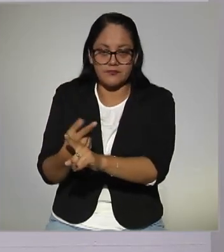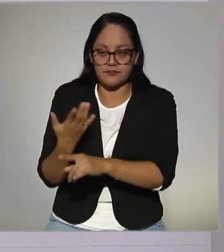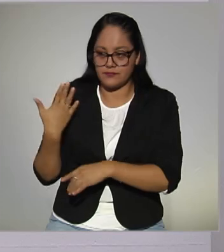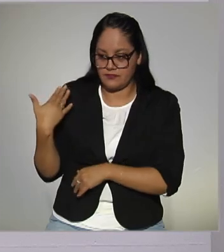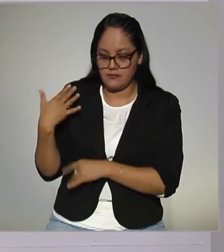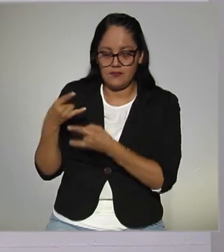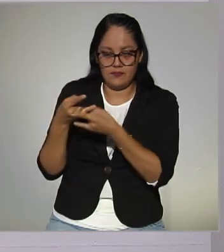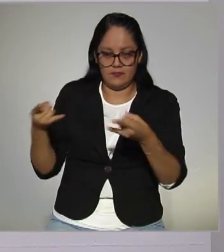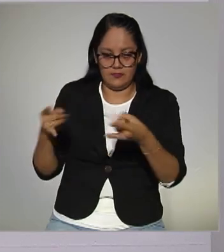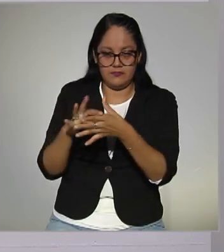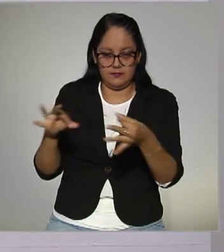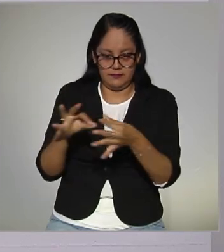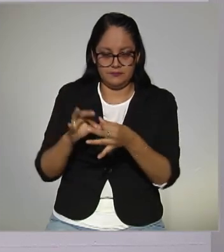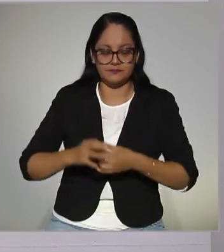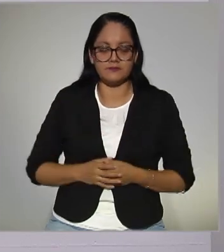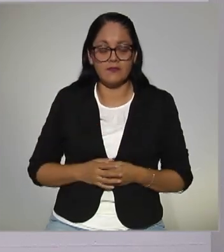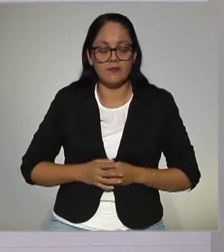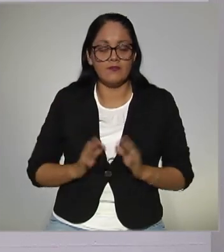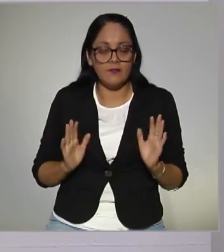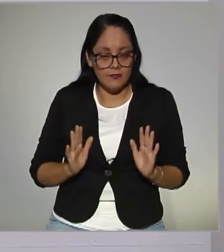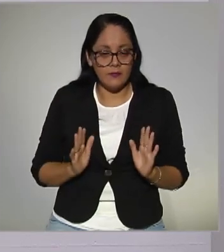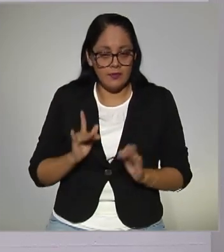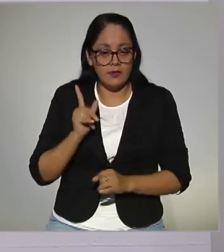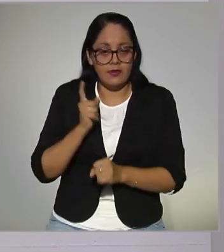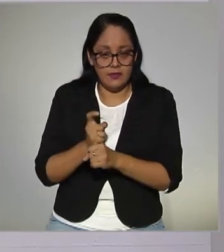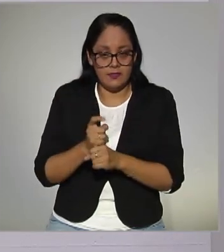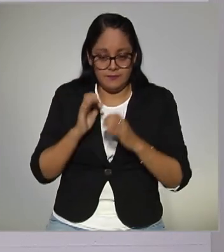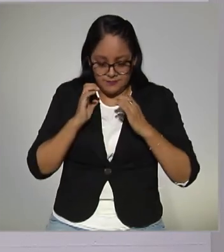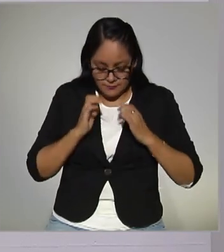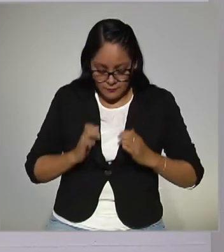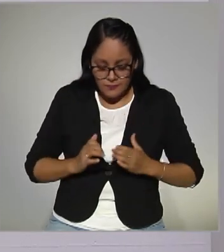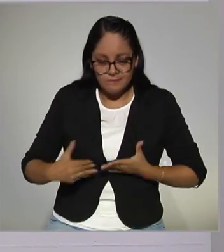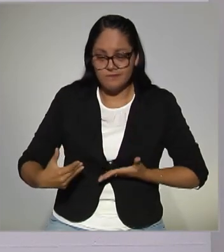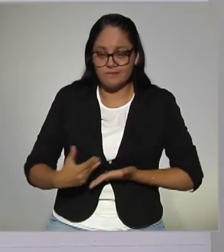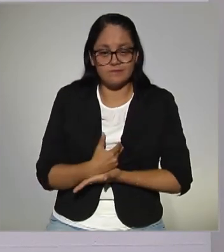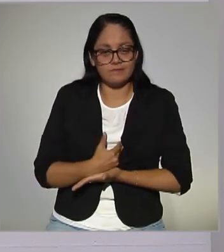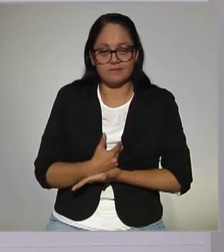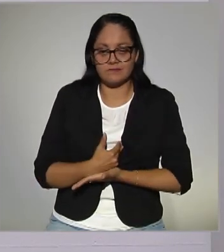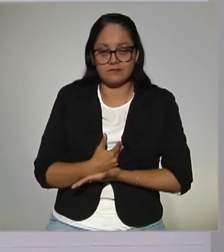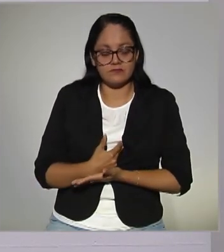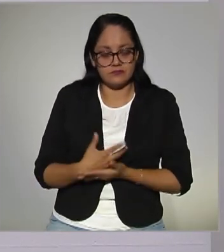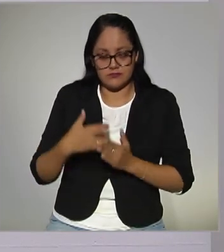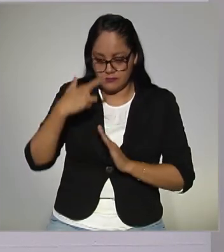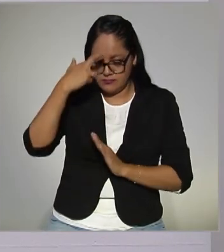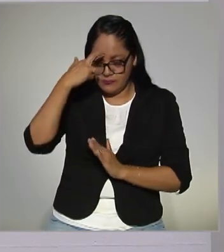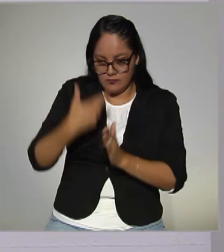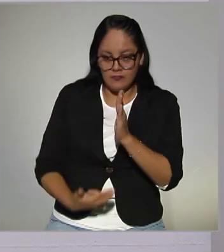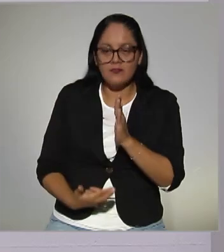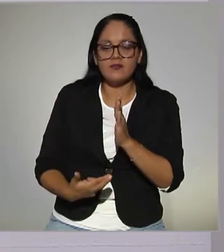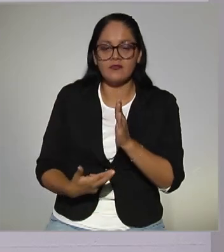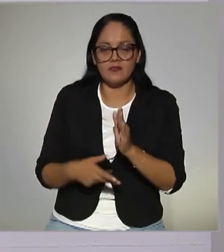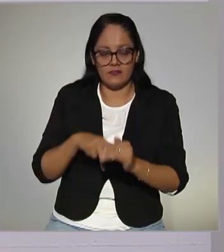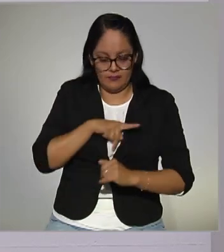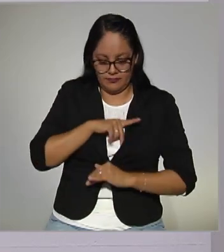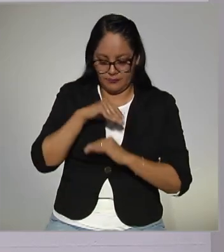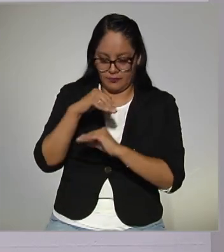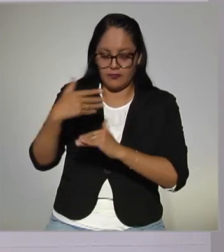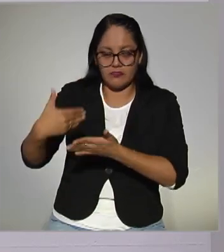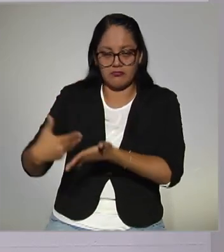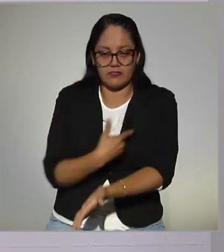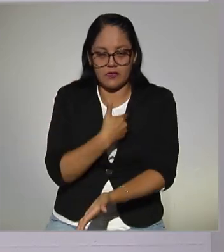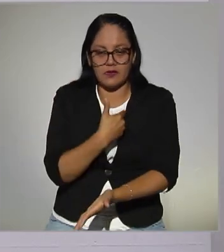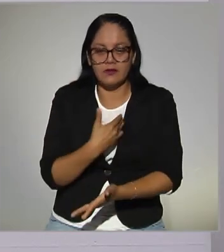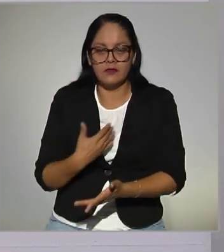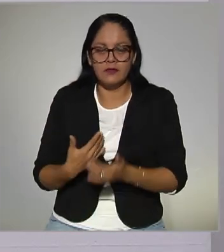testimonio. Para empezar, transgredieron tu cuerpo, transgredieron tus límites, transgredieron a tu persona, ¿no?